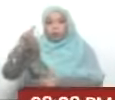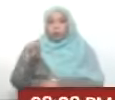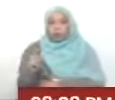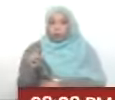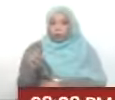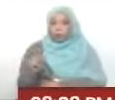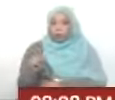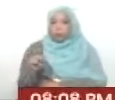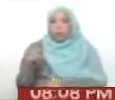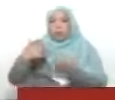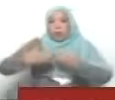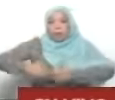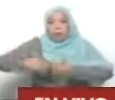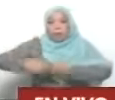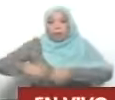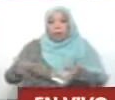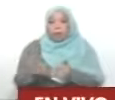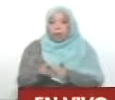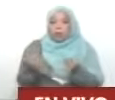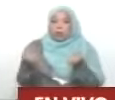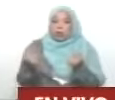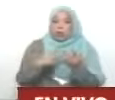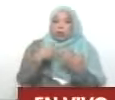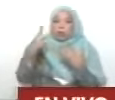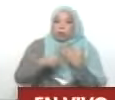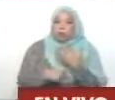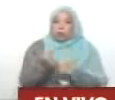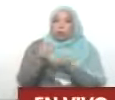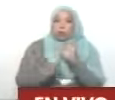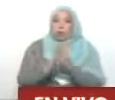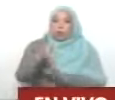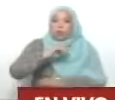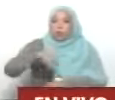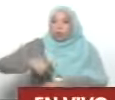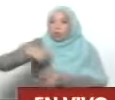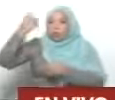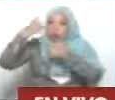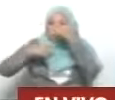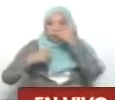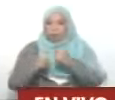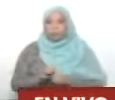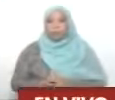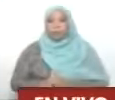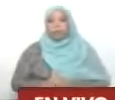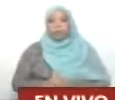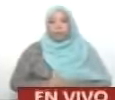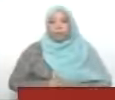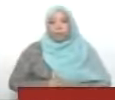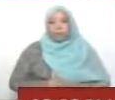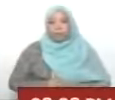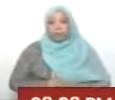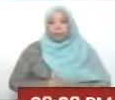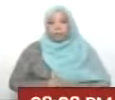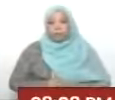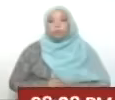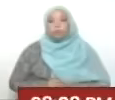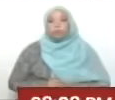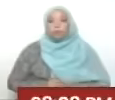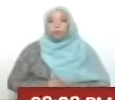industrias, retomar el proyecto económico que nos dejó el comandante Chávez completamente. Así